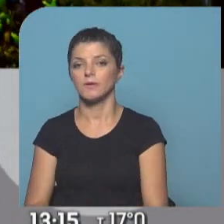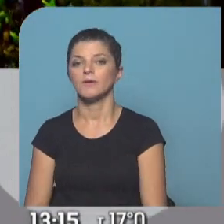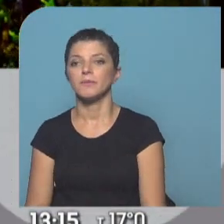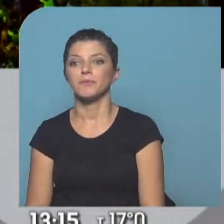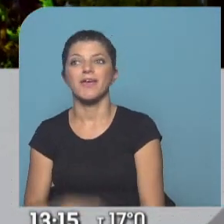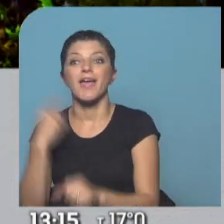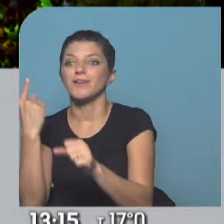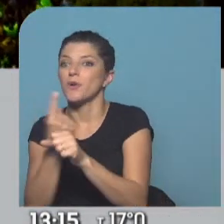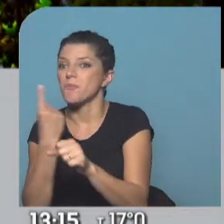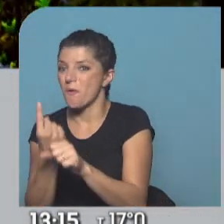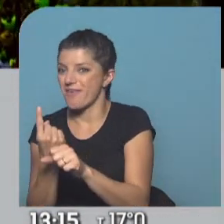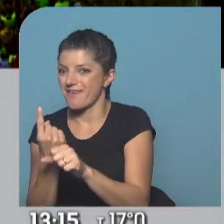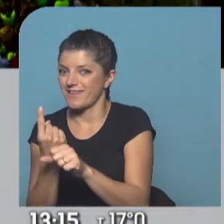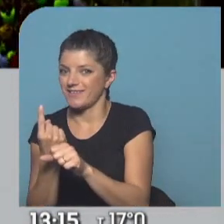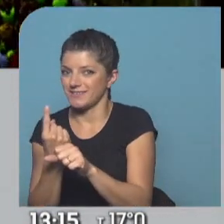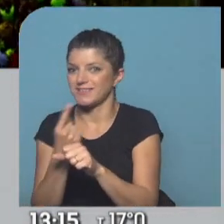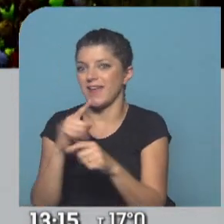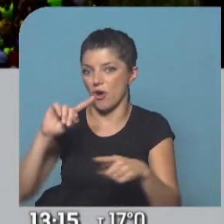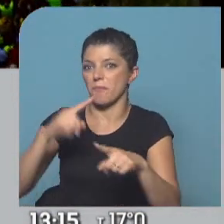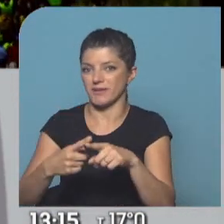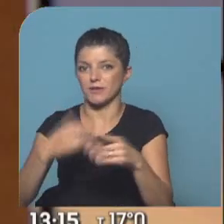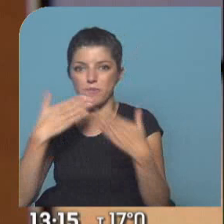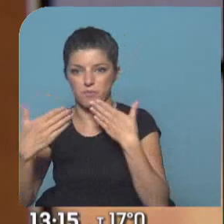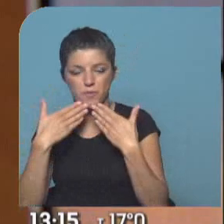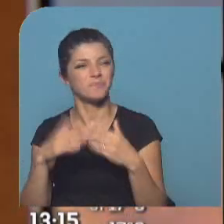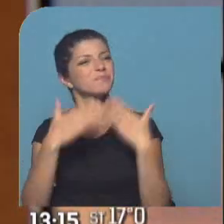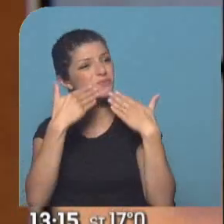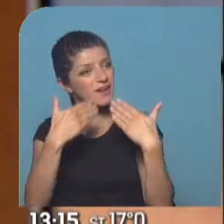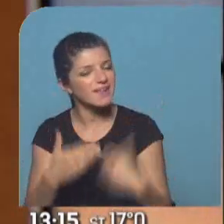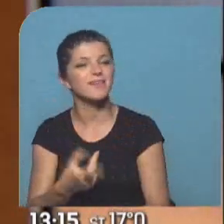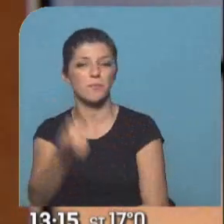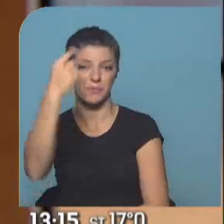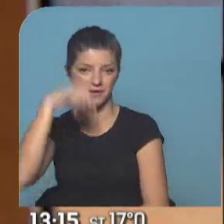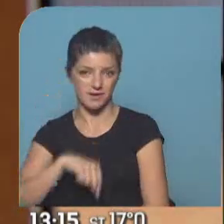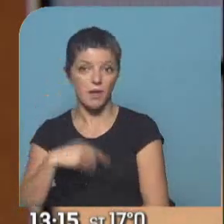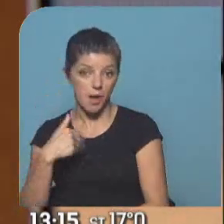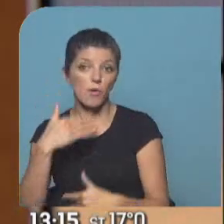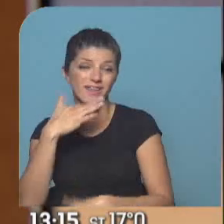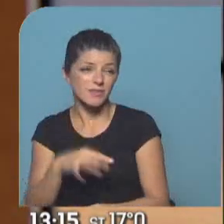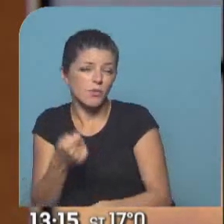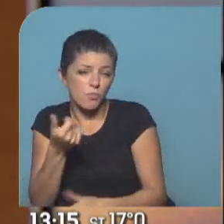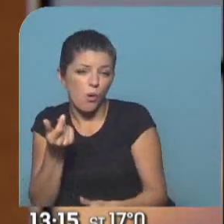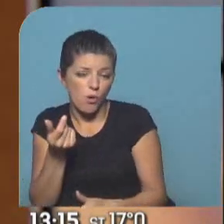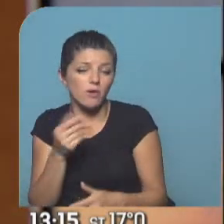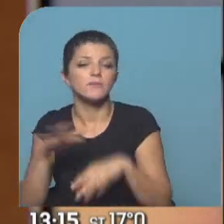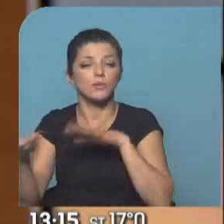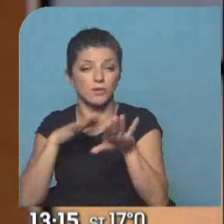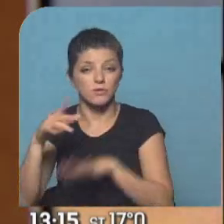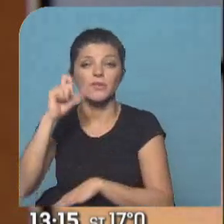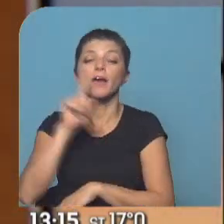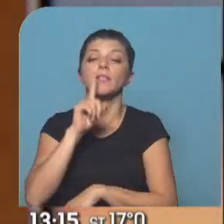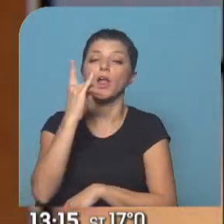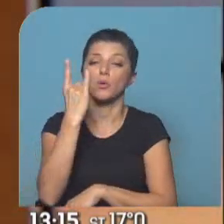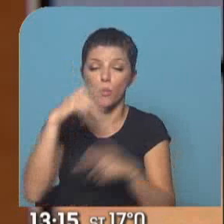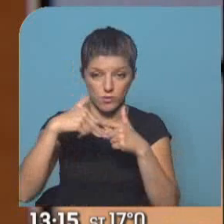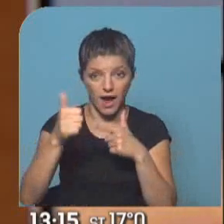no se pueden animar a hacerlo desde lo político. Te agradecemos mucho, José, que hayas estado con nosotros para tratar de entender un poco la situación. Suponemos